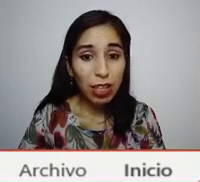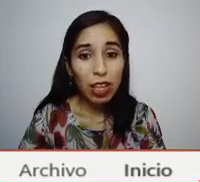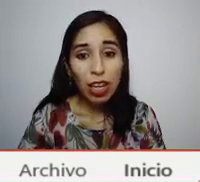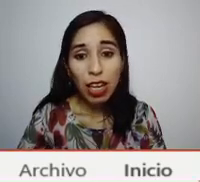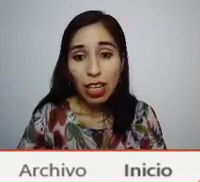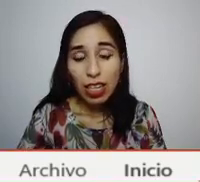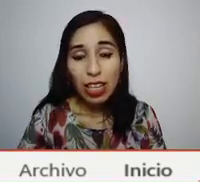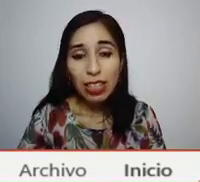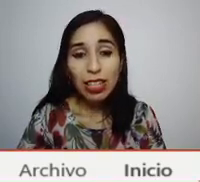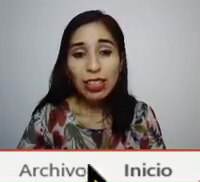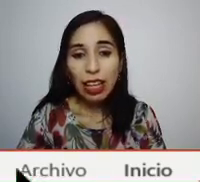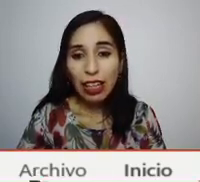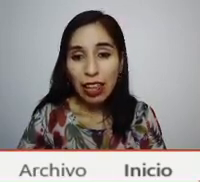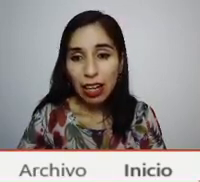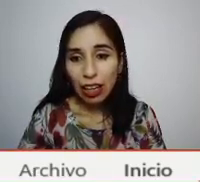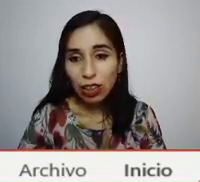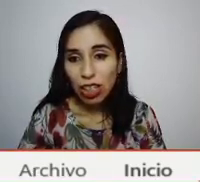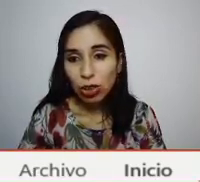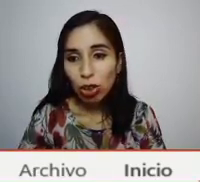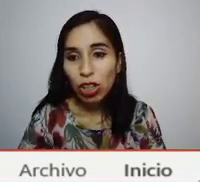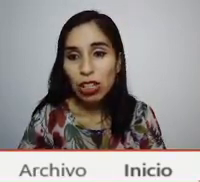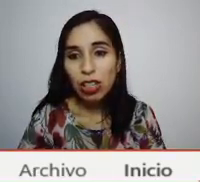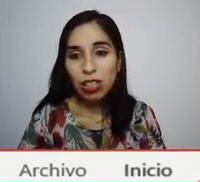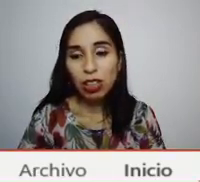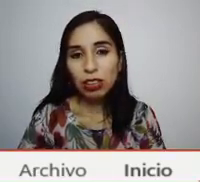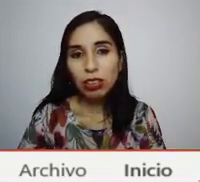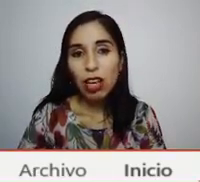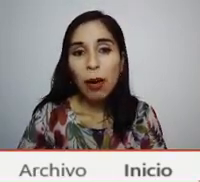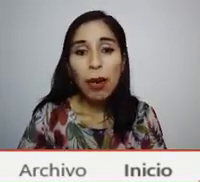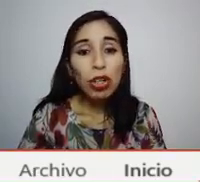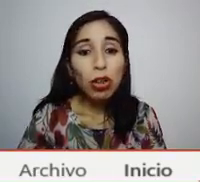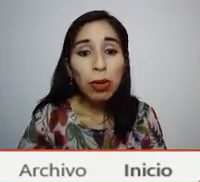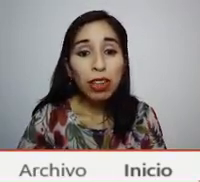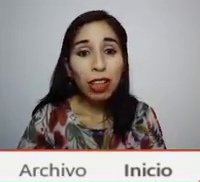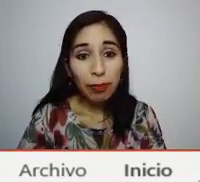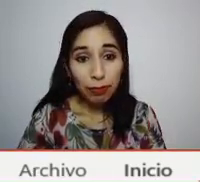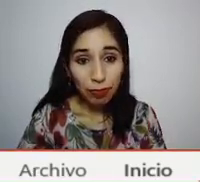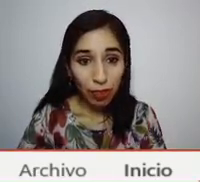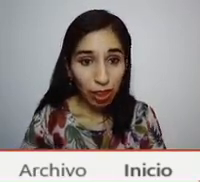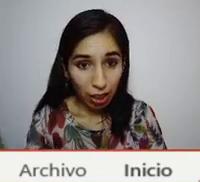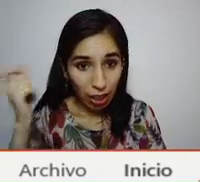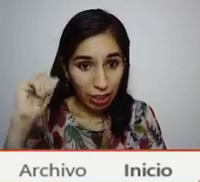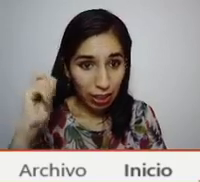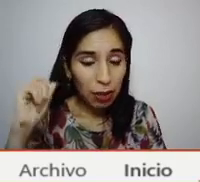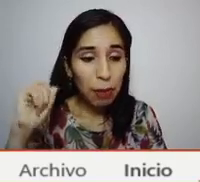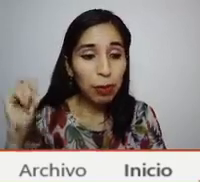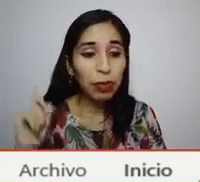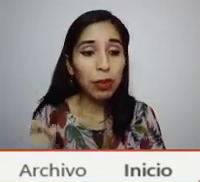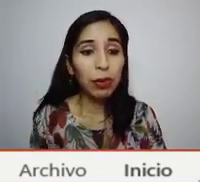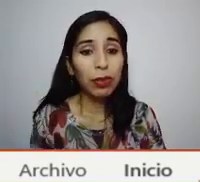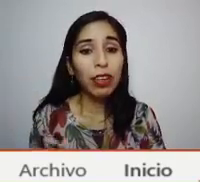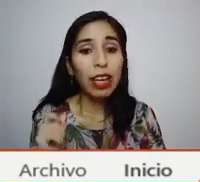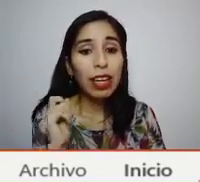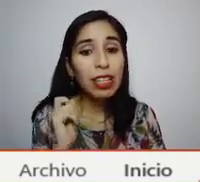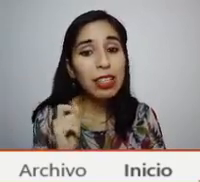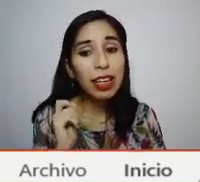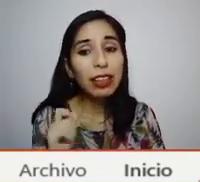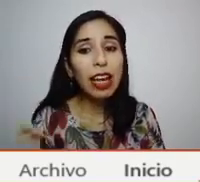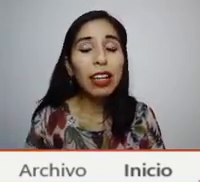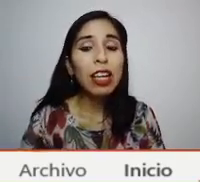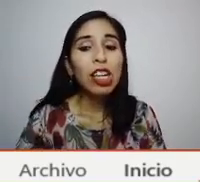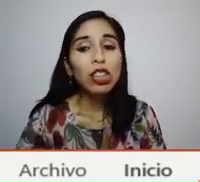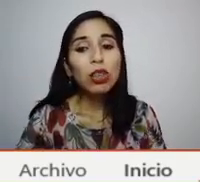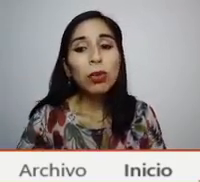sí y es esta la de acá es todas estas mayormente escriban por favor en